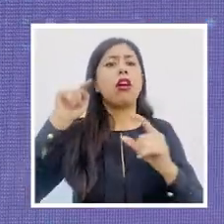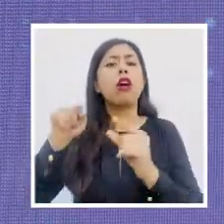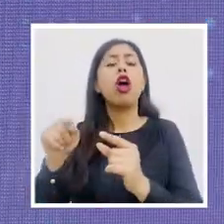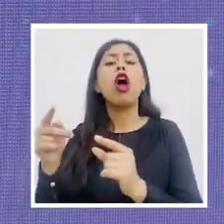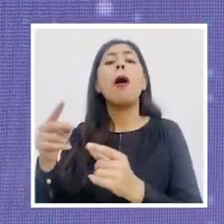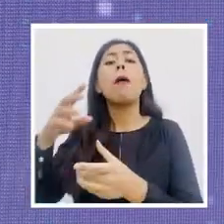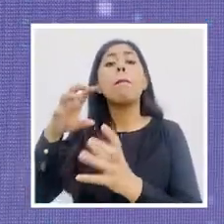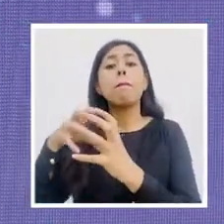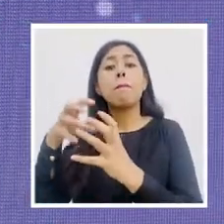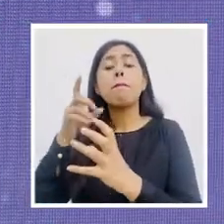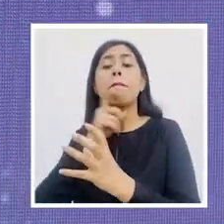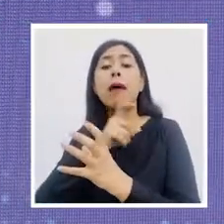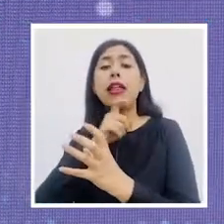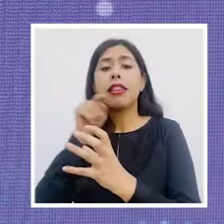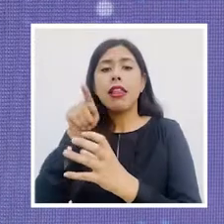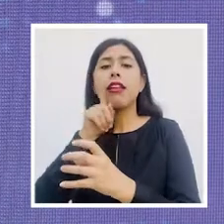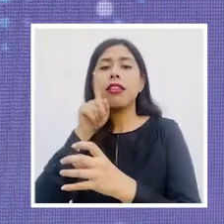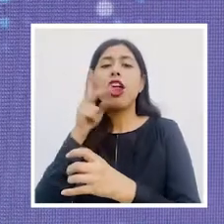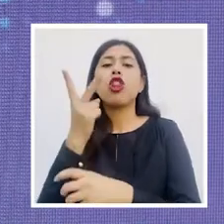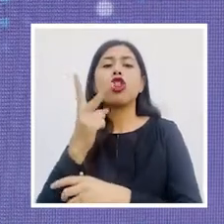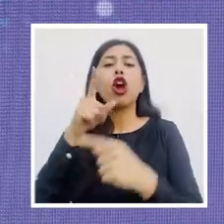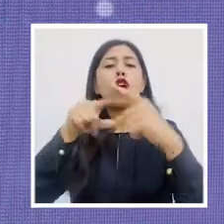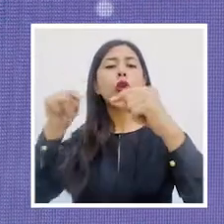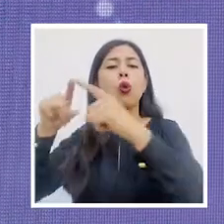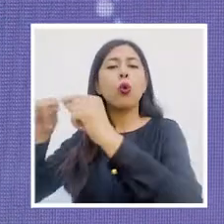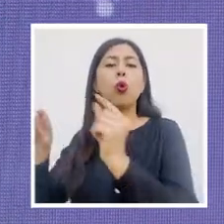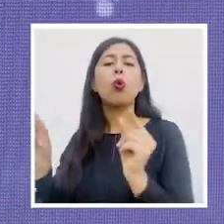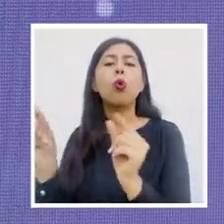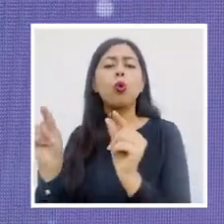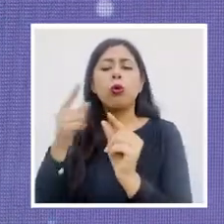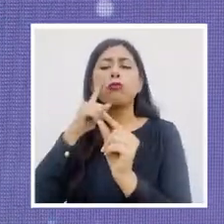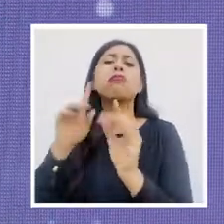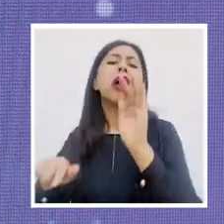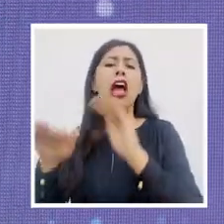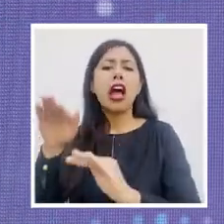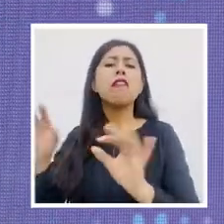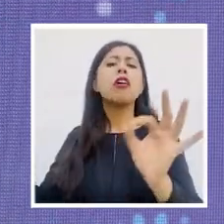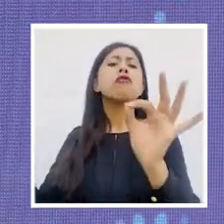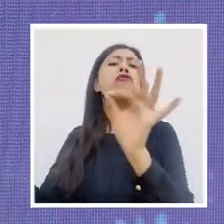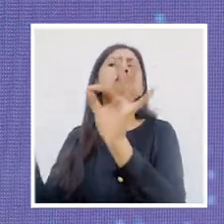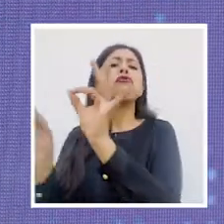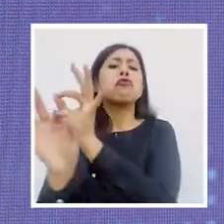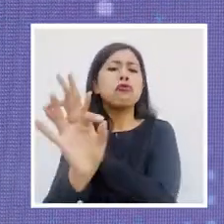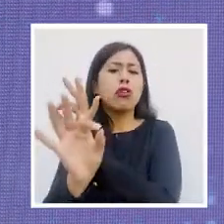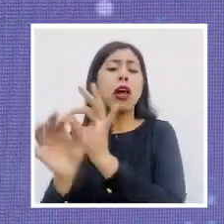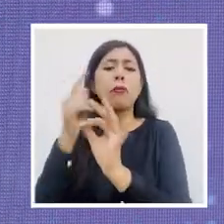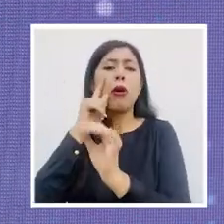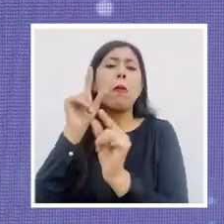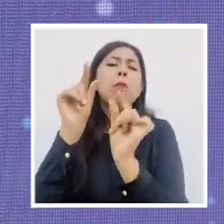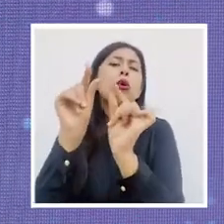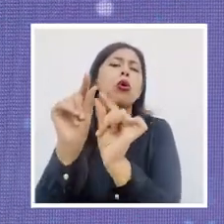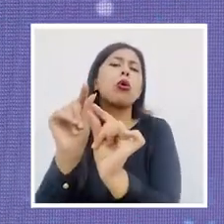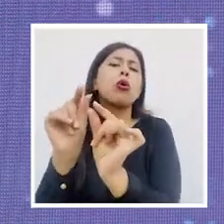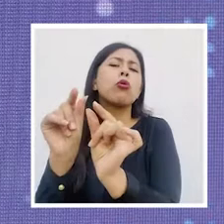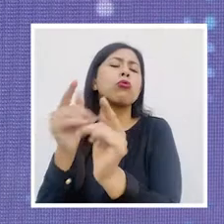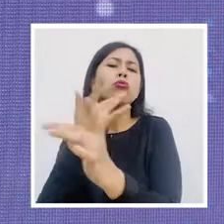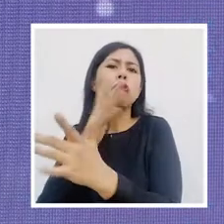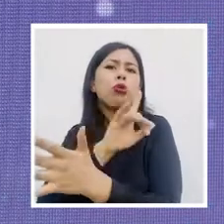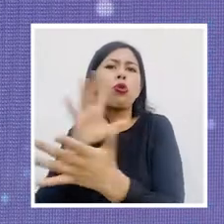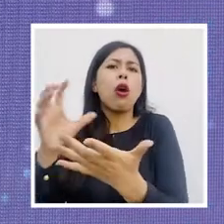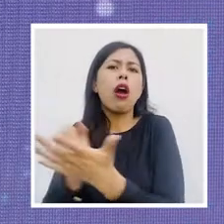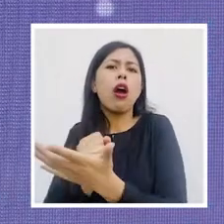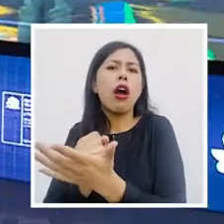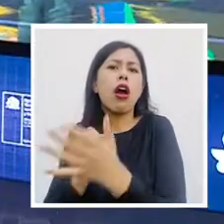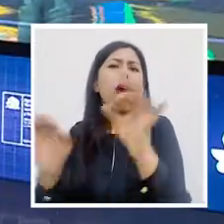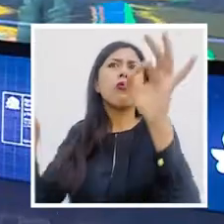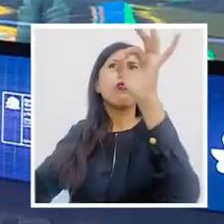Marte tiene dos lunas muy pequeñitas. Ocasionalmente se interponen delante del Sol, pero lo que producen es un mini eclipse. Claro. Porque